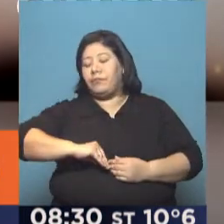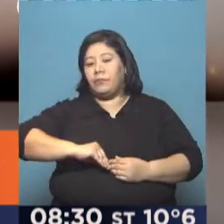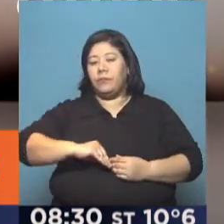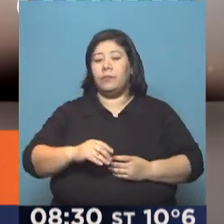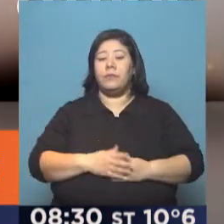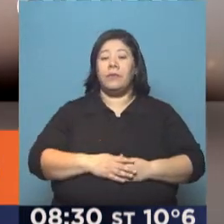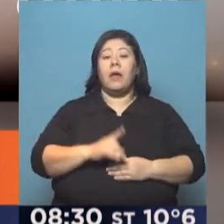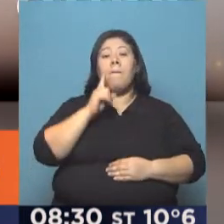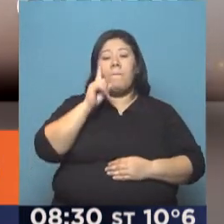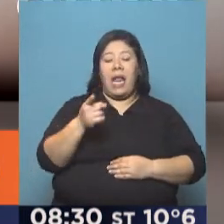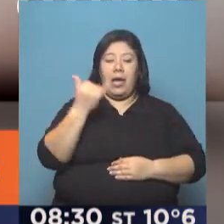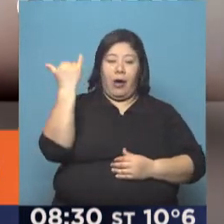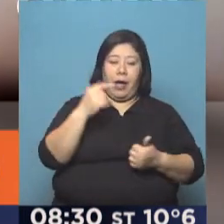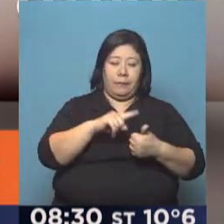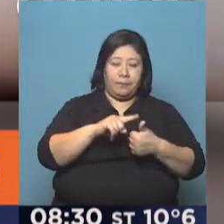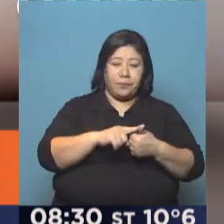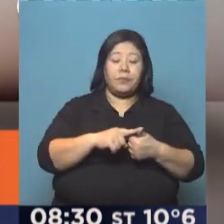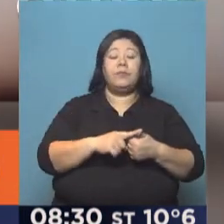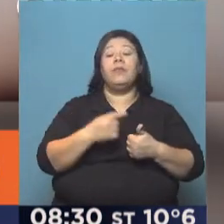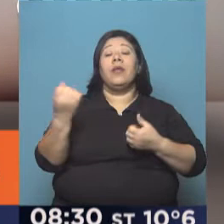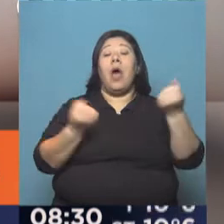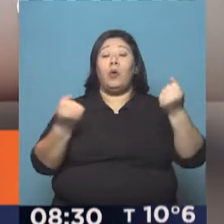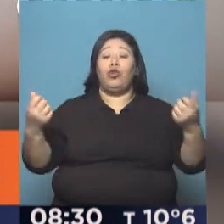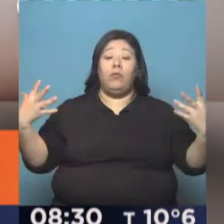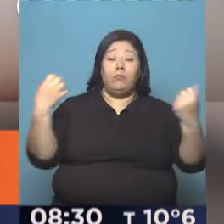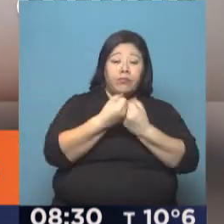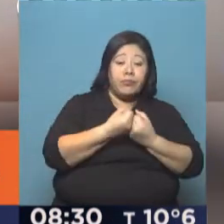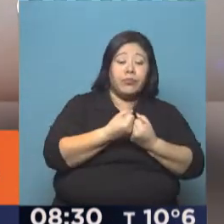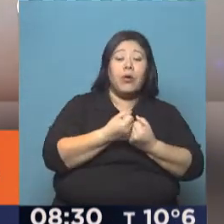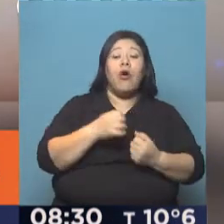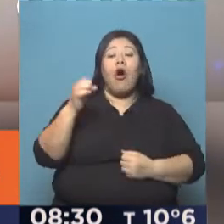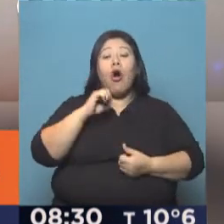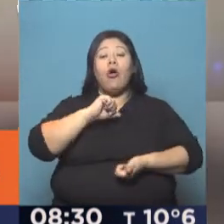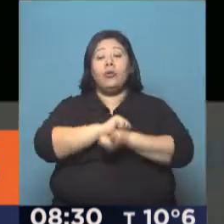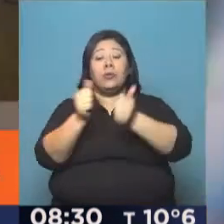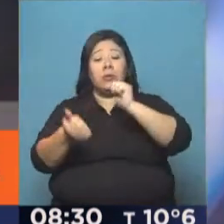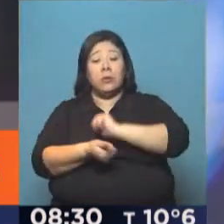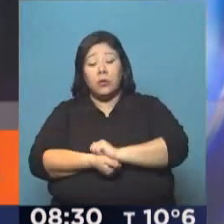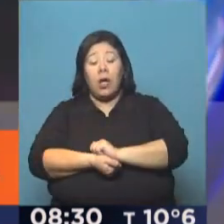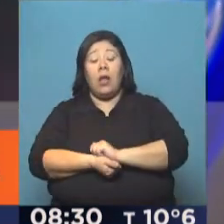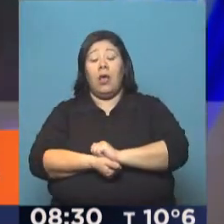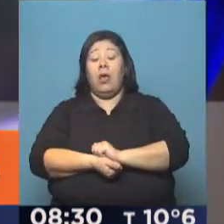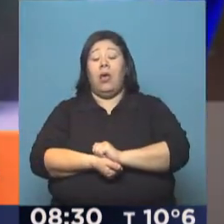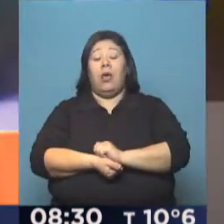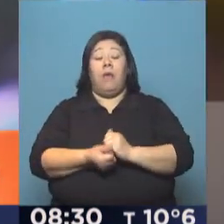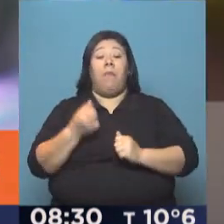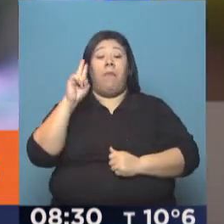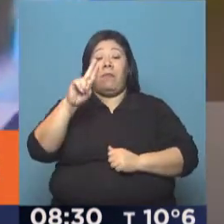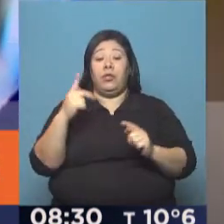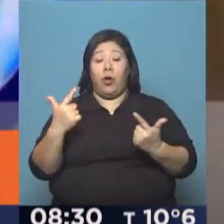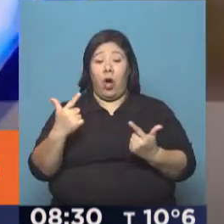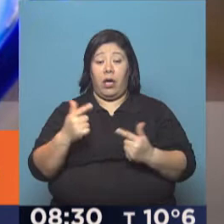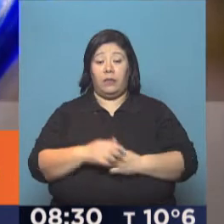asociados son muchos, desde accidentes de tránsito hasta relaciones sexuales no consentidas. En